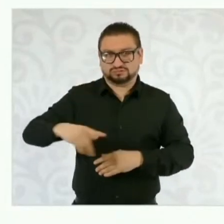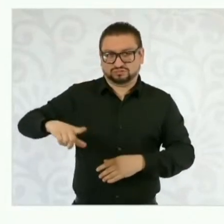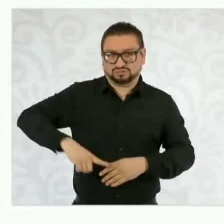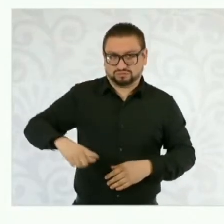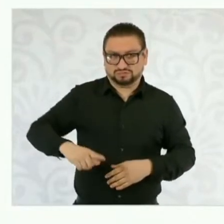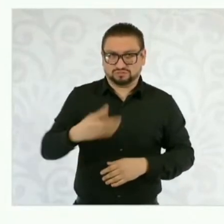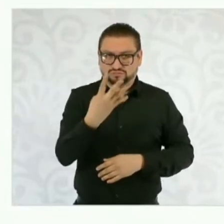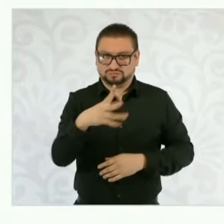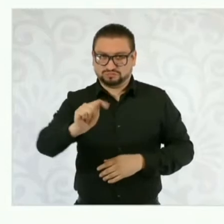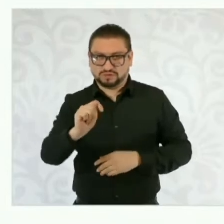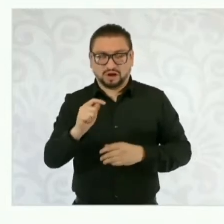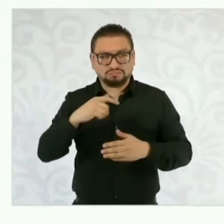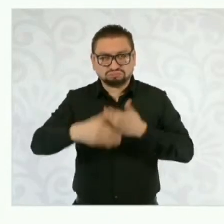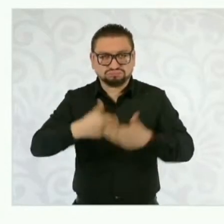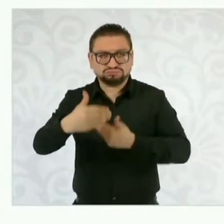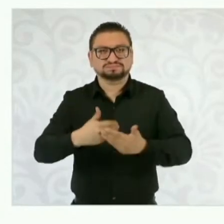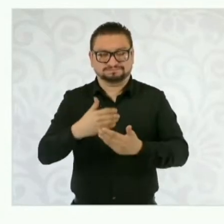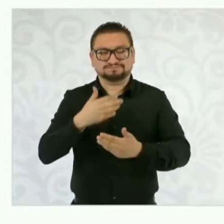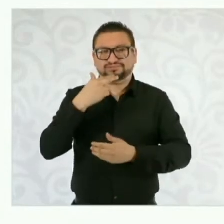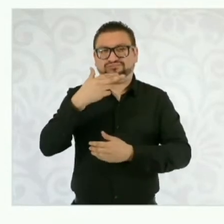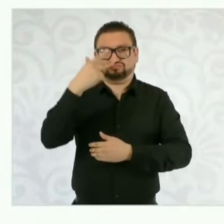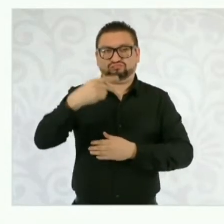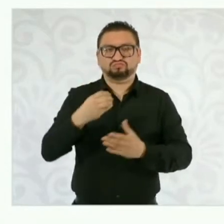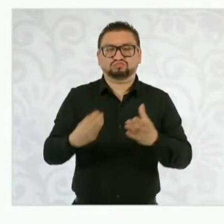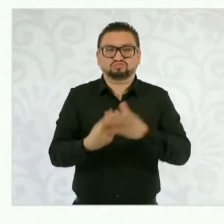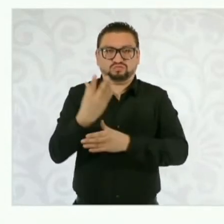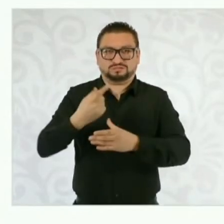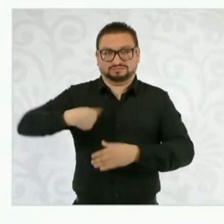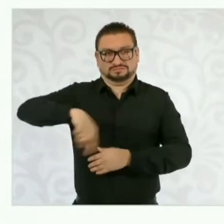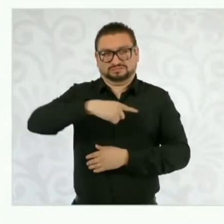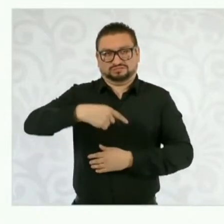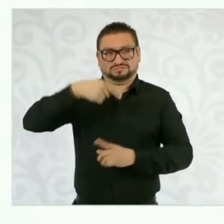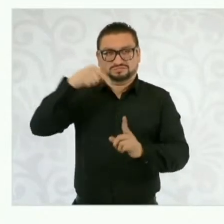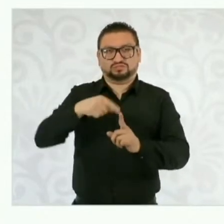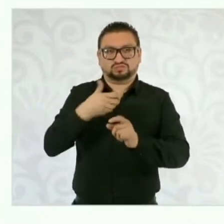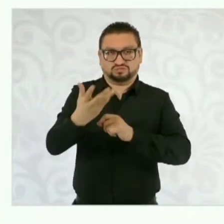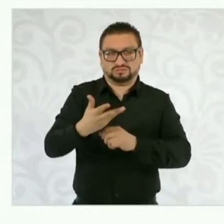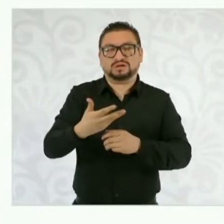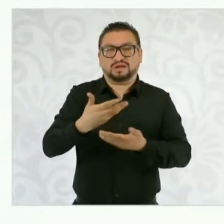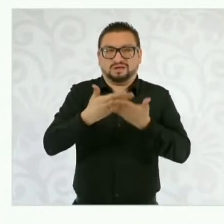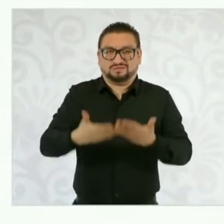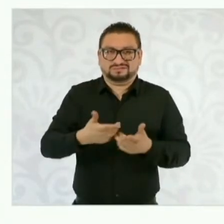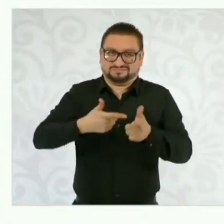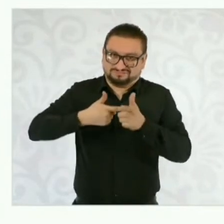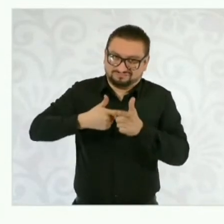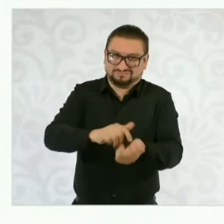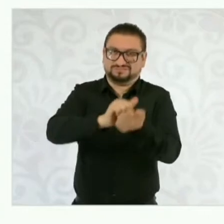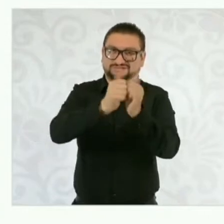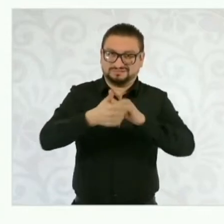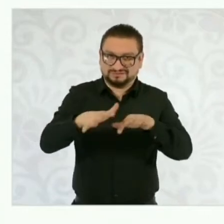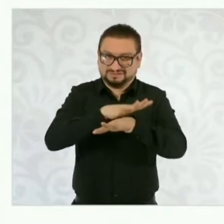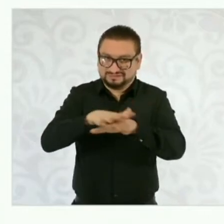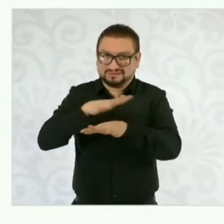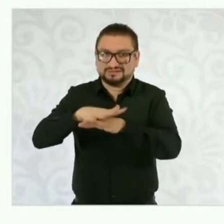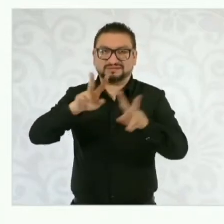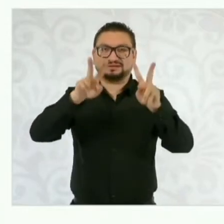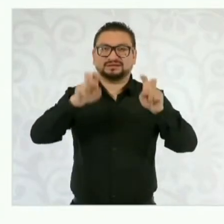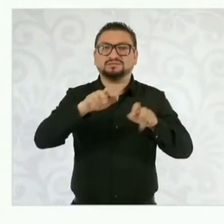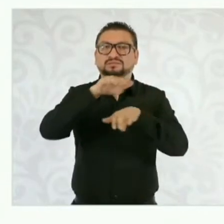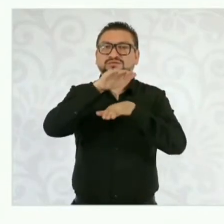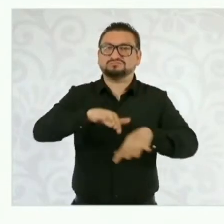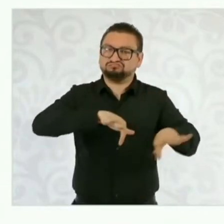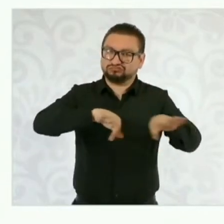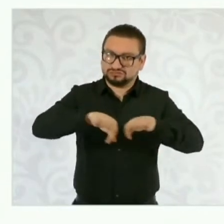Transformación. Con esto estamos confirmando nuevamente la vocación que se tiene con el segundo piso de la transformación en materia laboral, avanzando